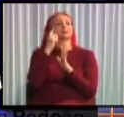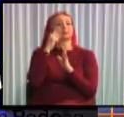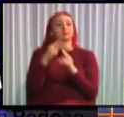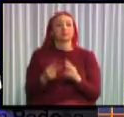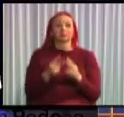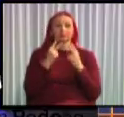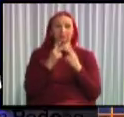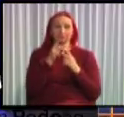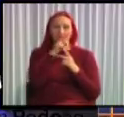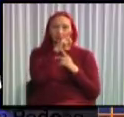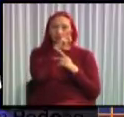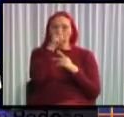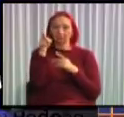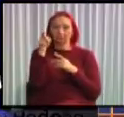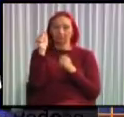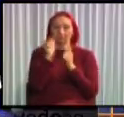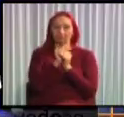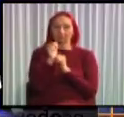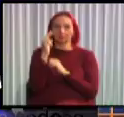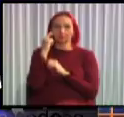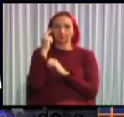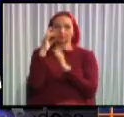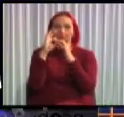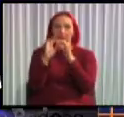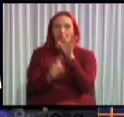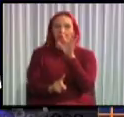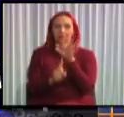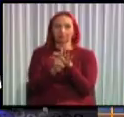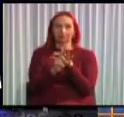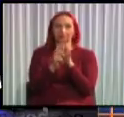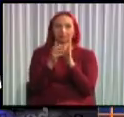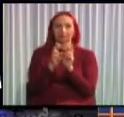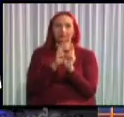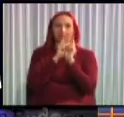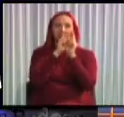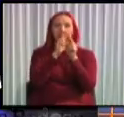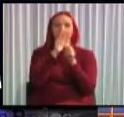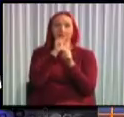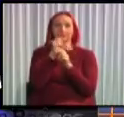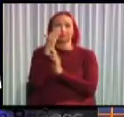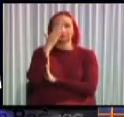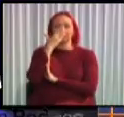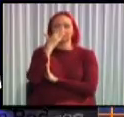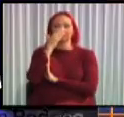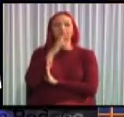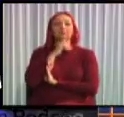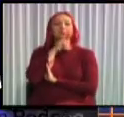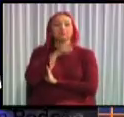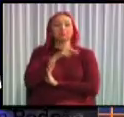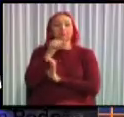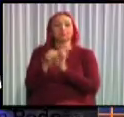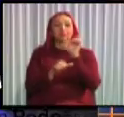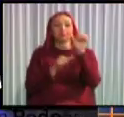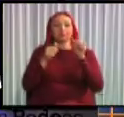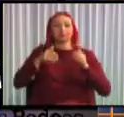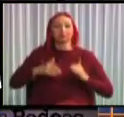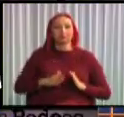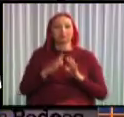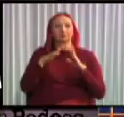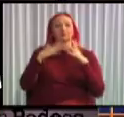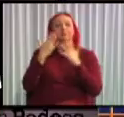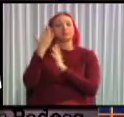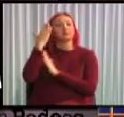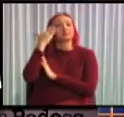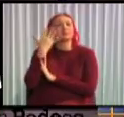vida, que es ese que está con rosado aquí. Ese balón se lo vamos a dar a una madre que realmente se esfuerce por sus hijos. ¿Cómo